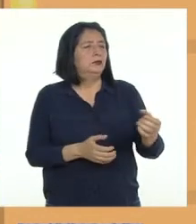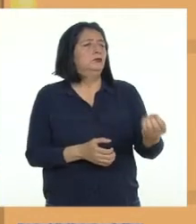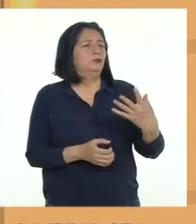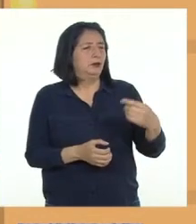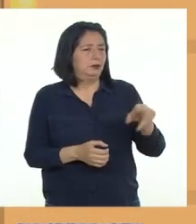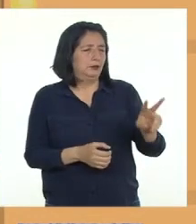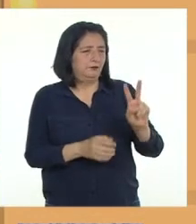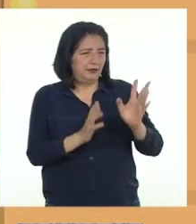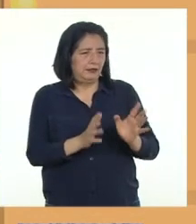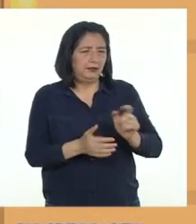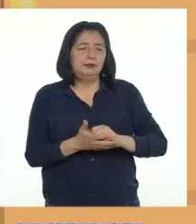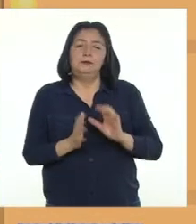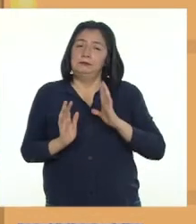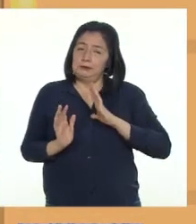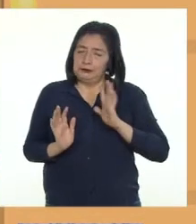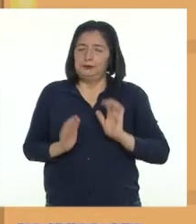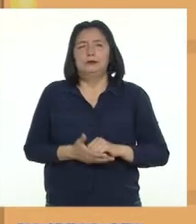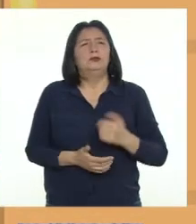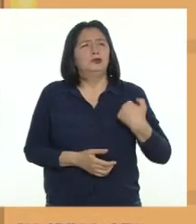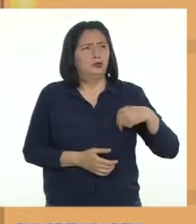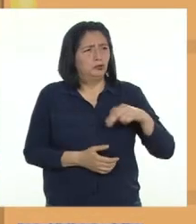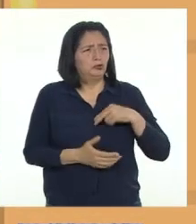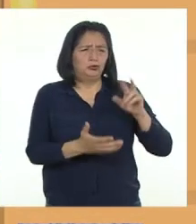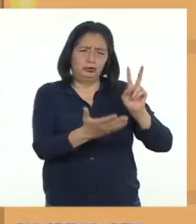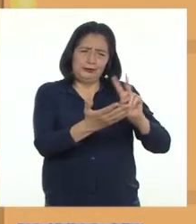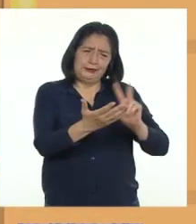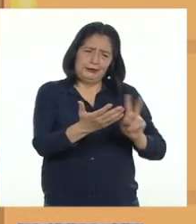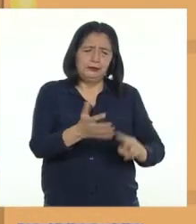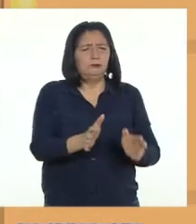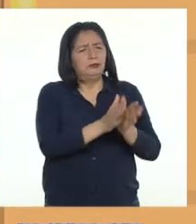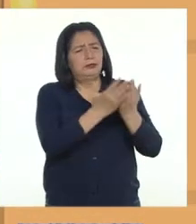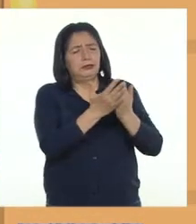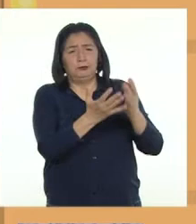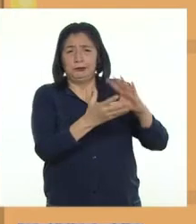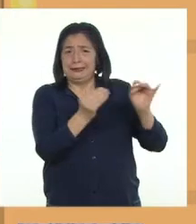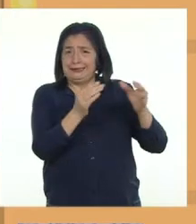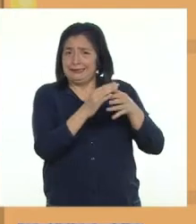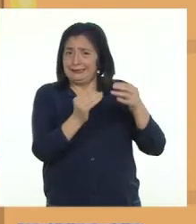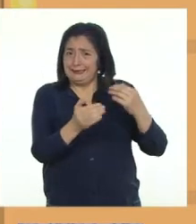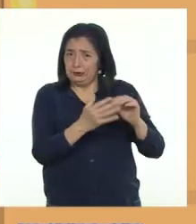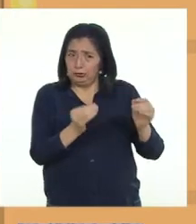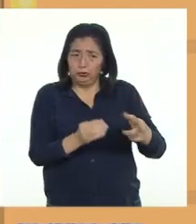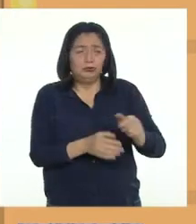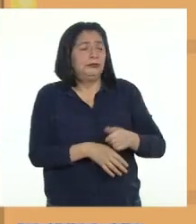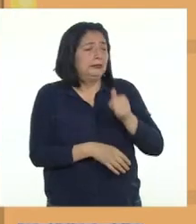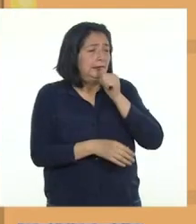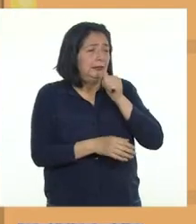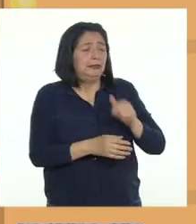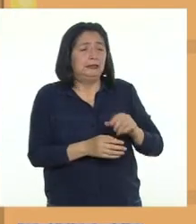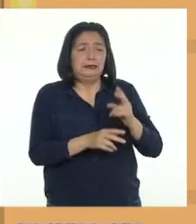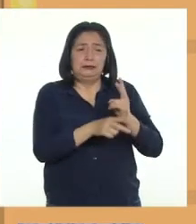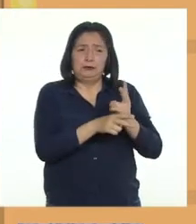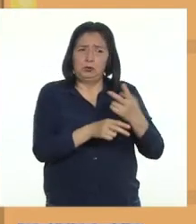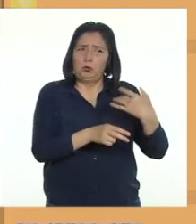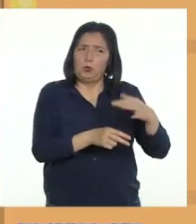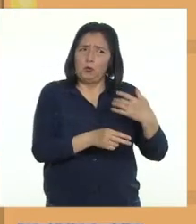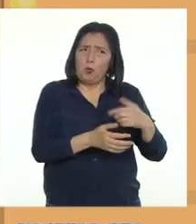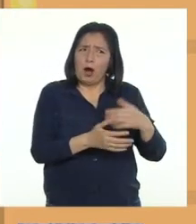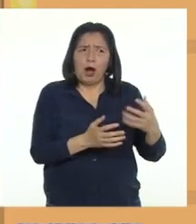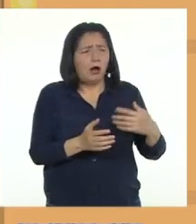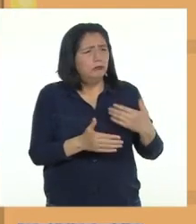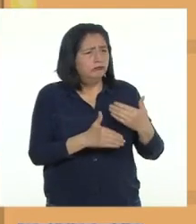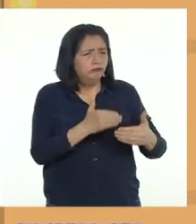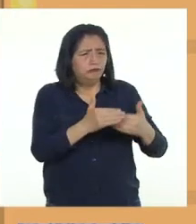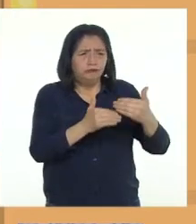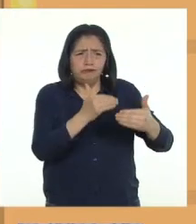cuente Vera. Bueno, lo que hemos leído en el libro de la historia secreta de las Vizcachas fueron los grandes logros